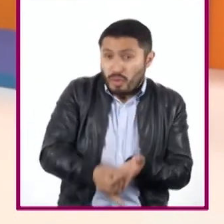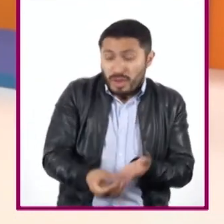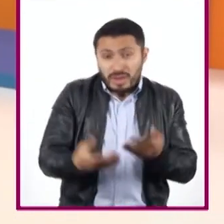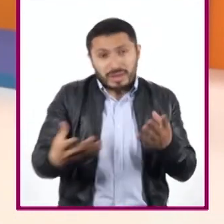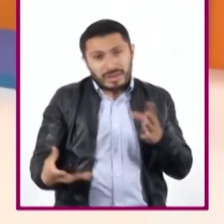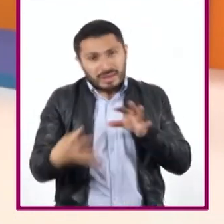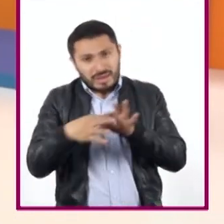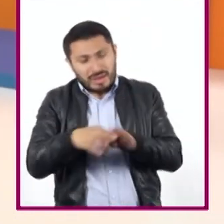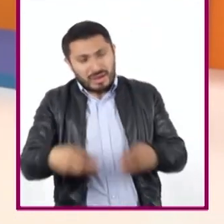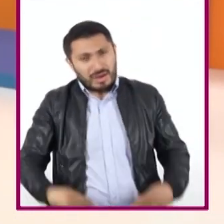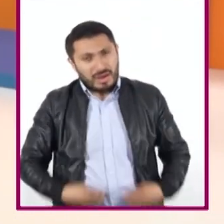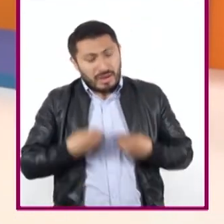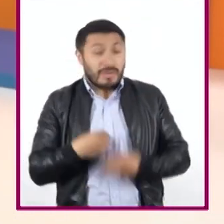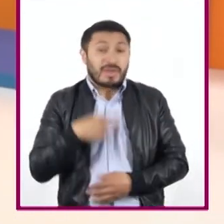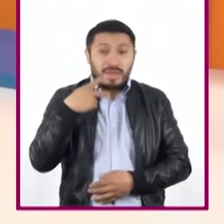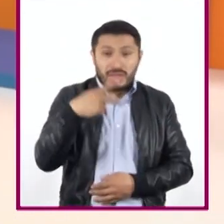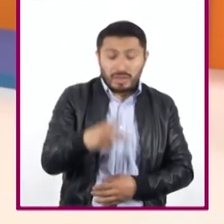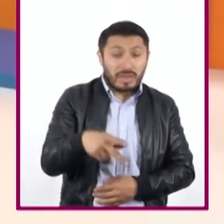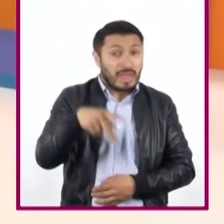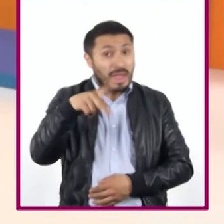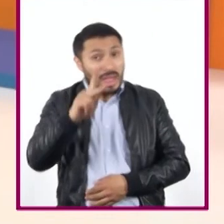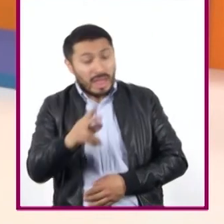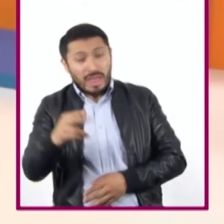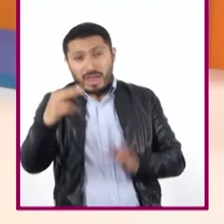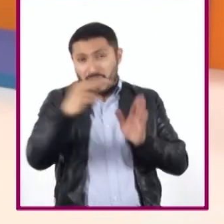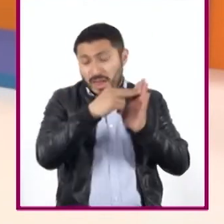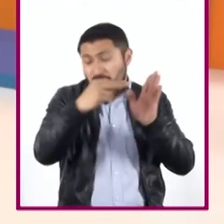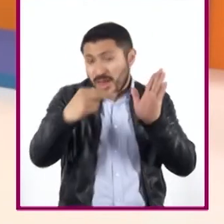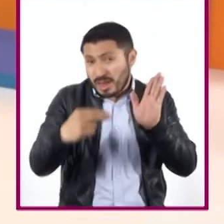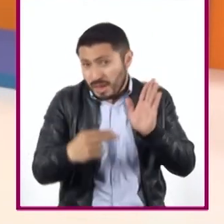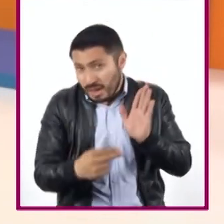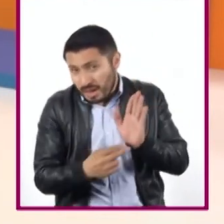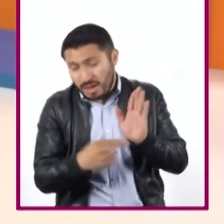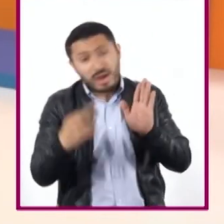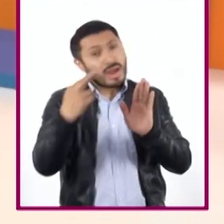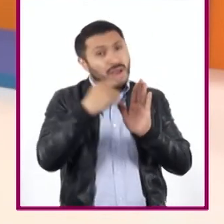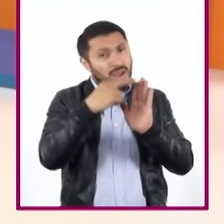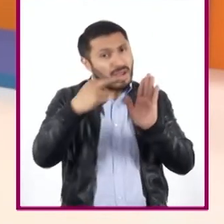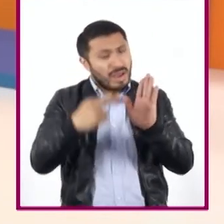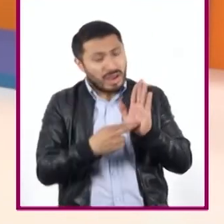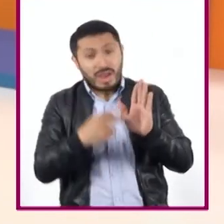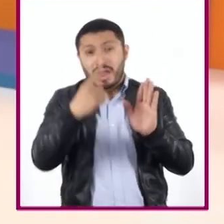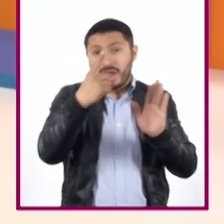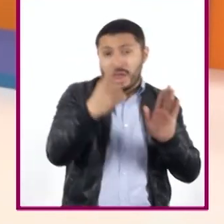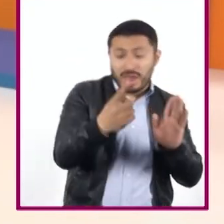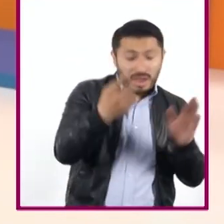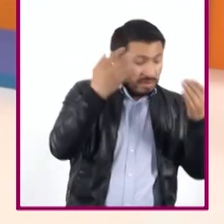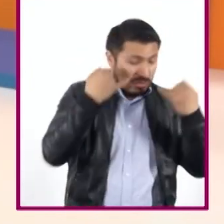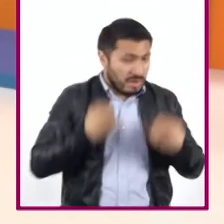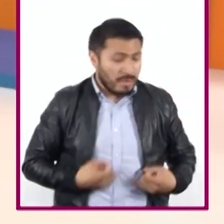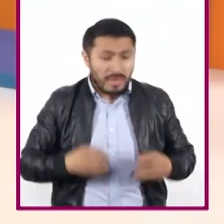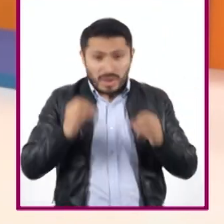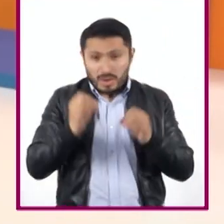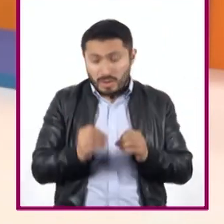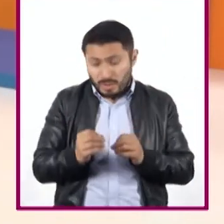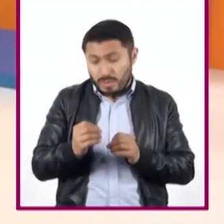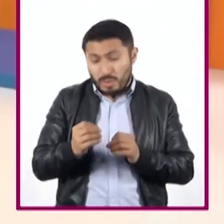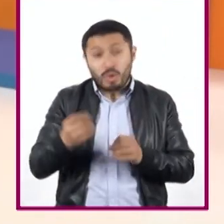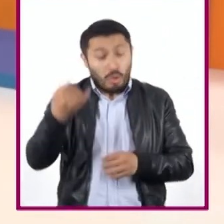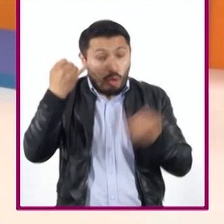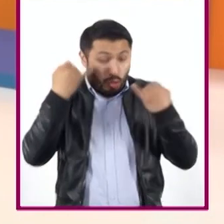nuestra vida, pero bajo ciertas reglas y normas que una o uno mismo está dispuesto a